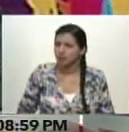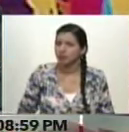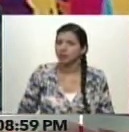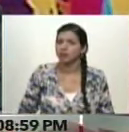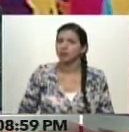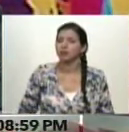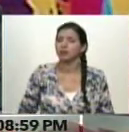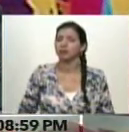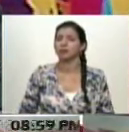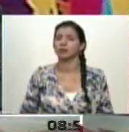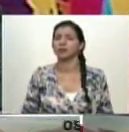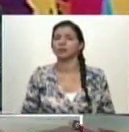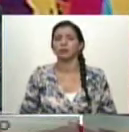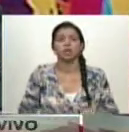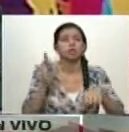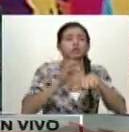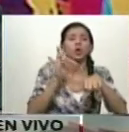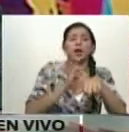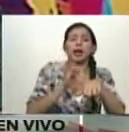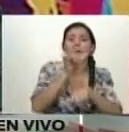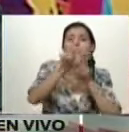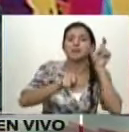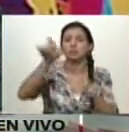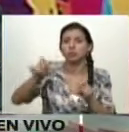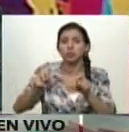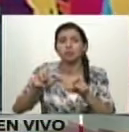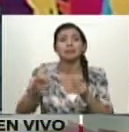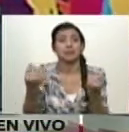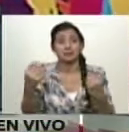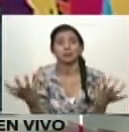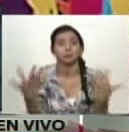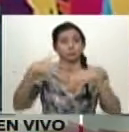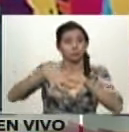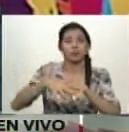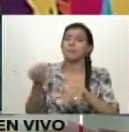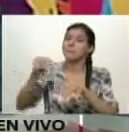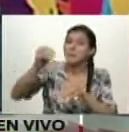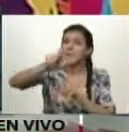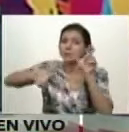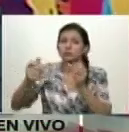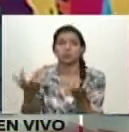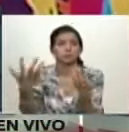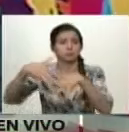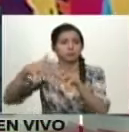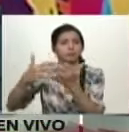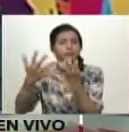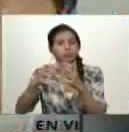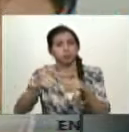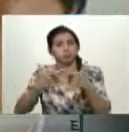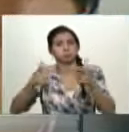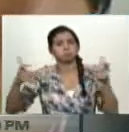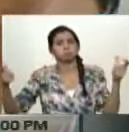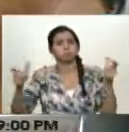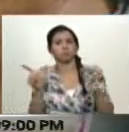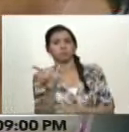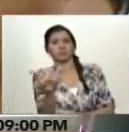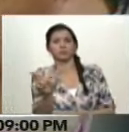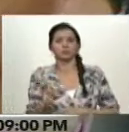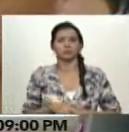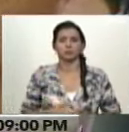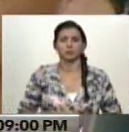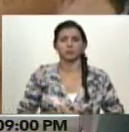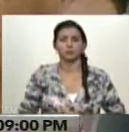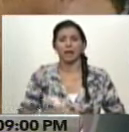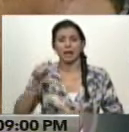incorporar todos los días a nuevos hombres y mujeres de esta patria para que militen en esta escuela